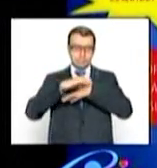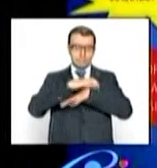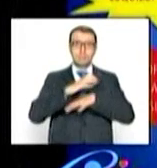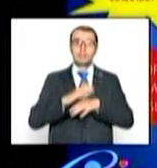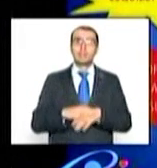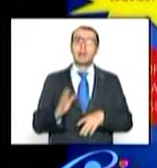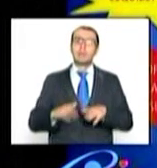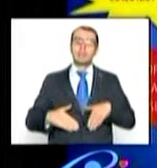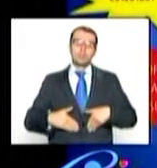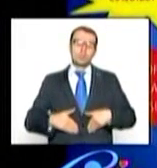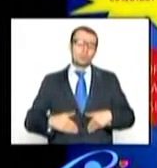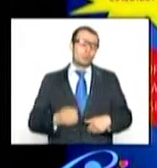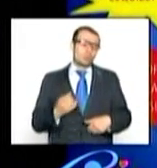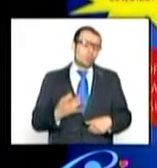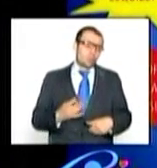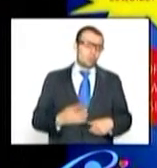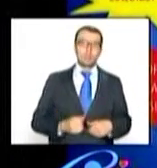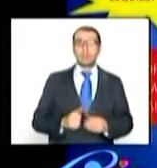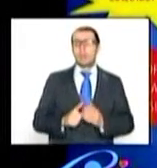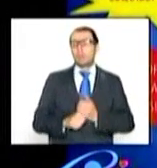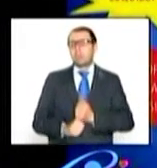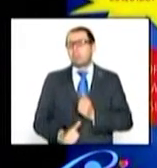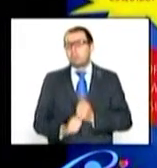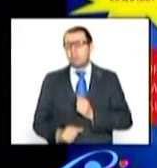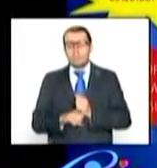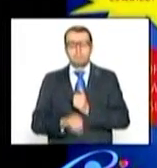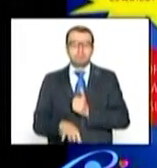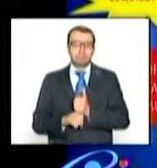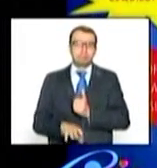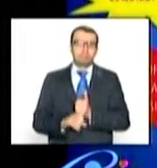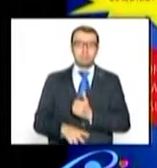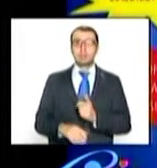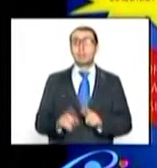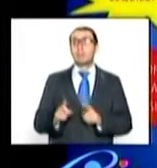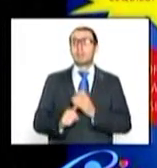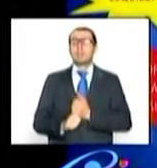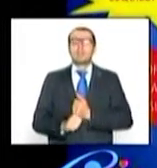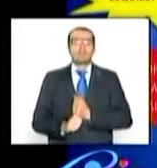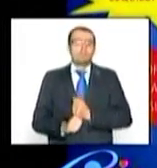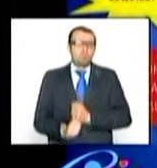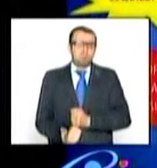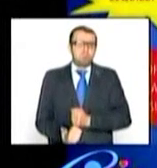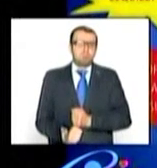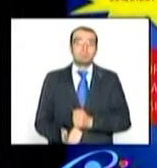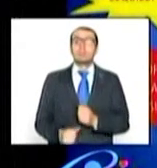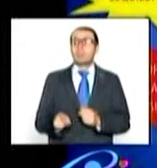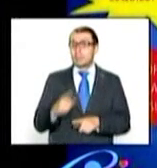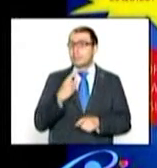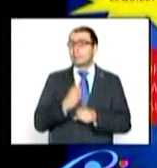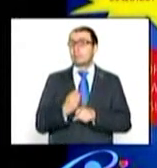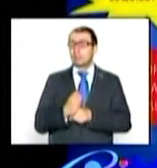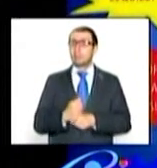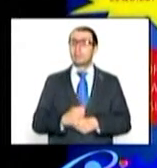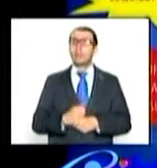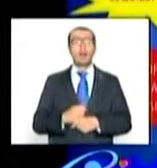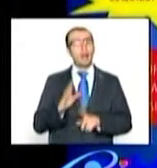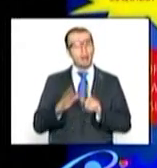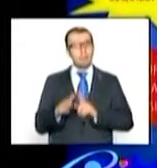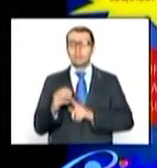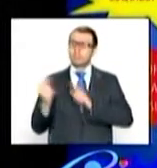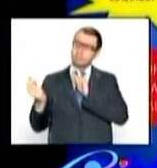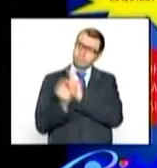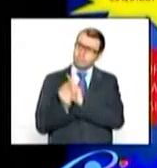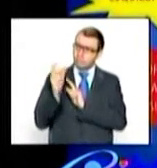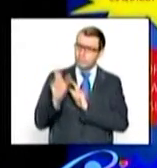recurrentes, diarreas intermitentes, estreñimiento. Y aquí hago énfasis en que el estreñimiento, como siempre hemos intentado hablar con los pacientes, es una